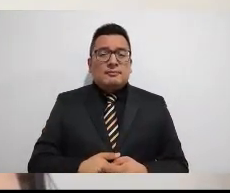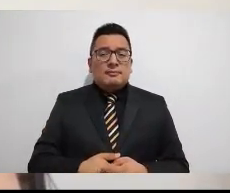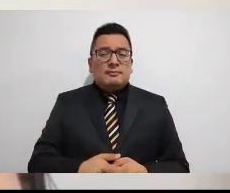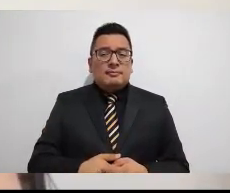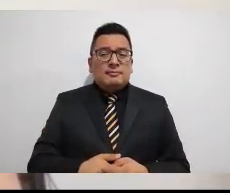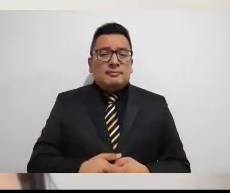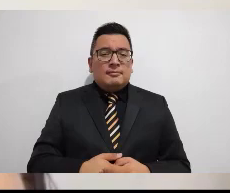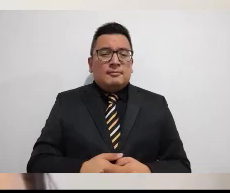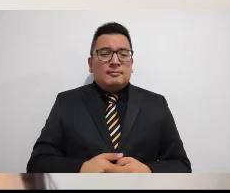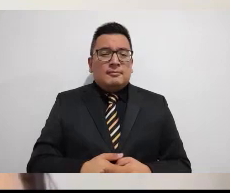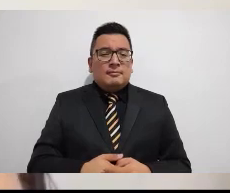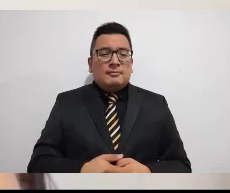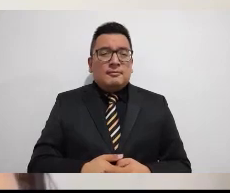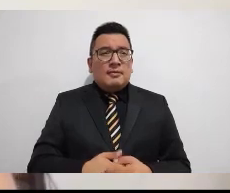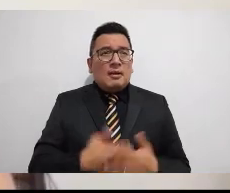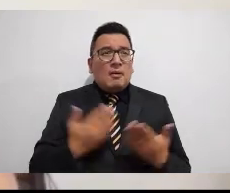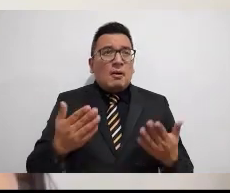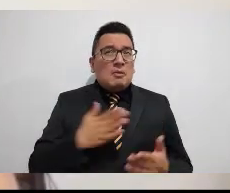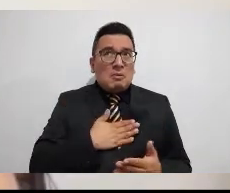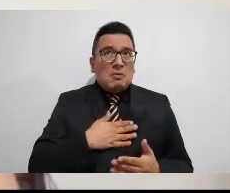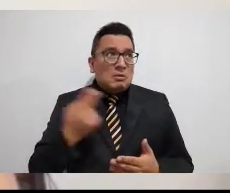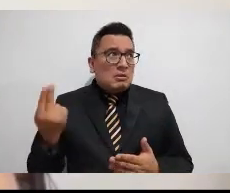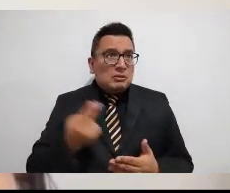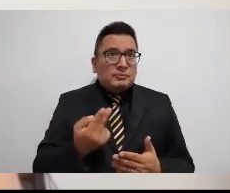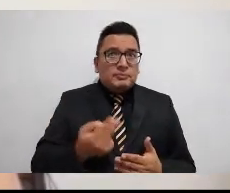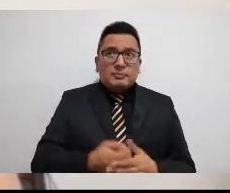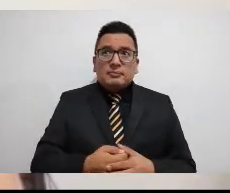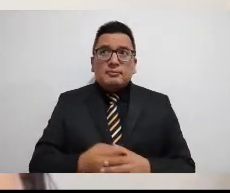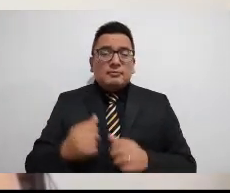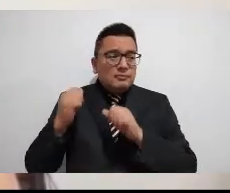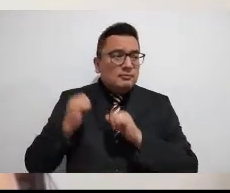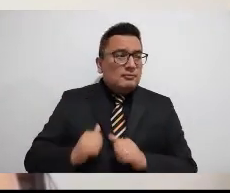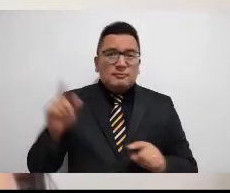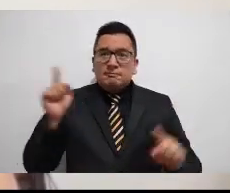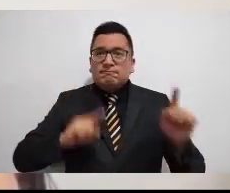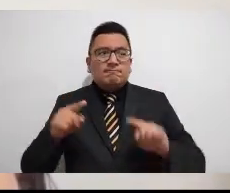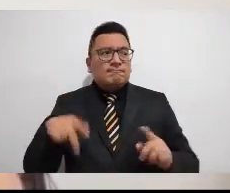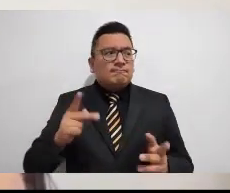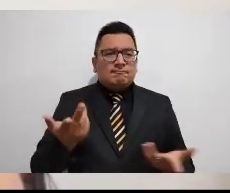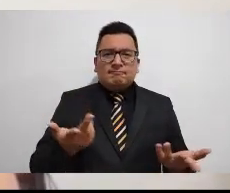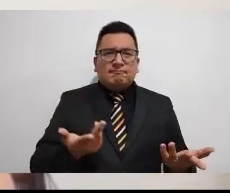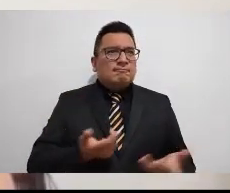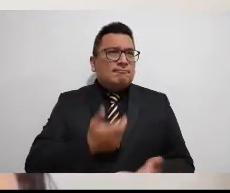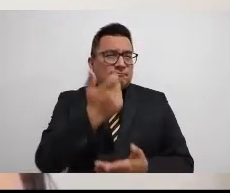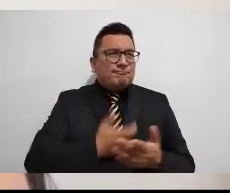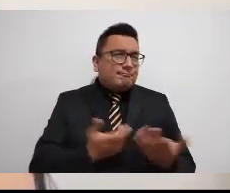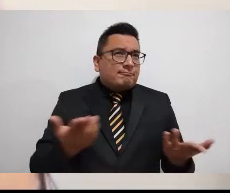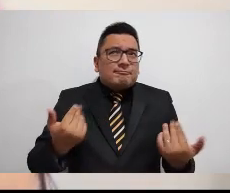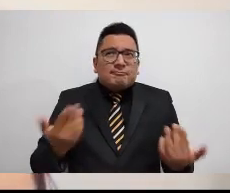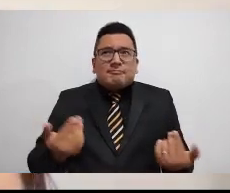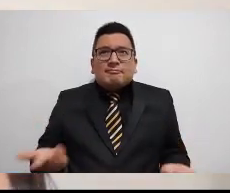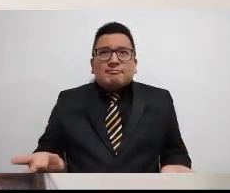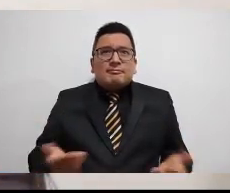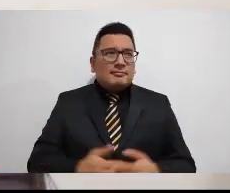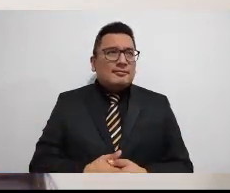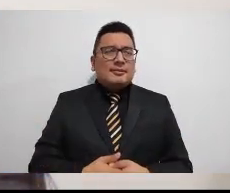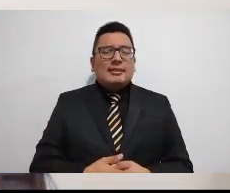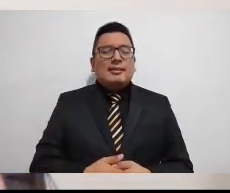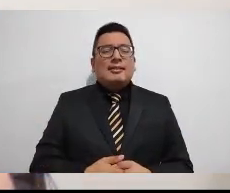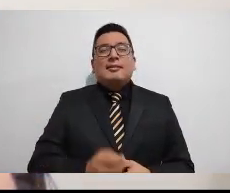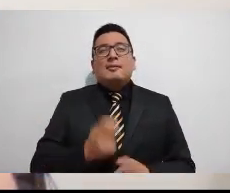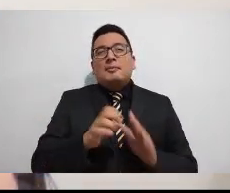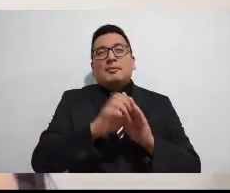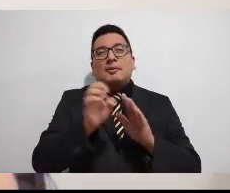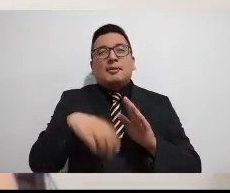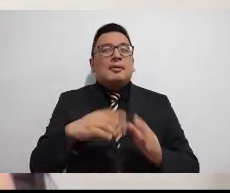pues, el tema de tengo que ejercer el cargo, ¿no?, sin ingreso. O sea, no es lo mismo ejercer el cargo en un sistema normativo que